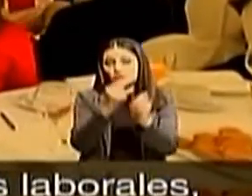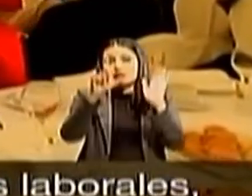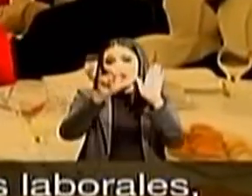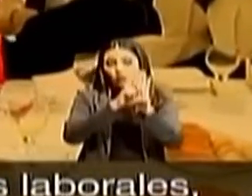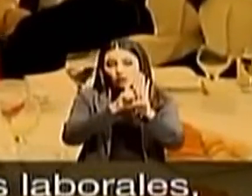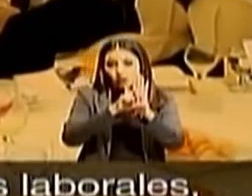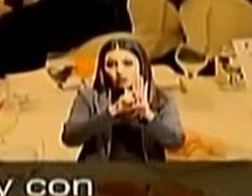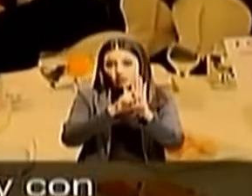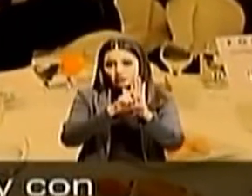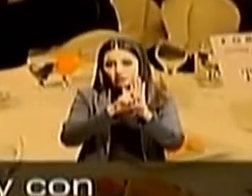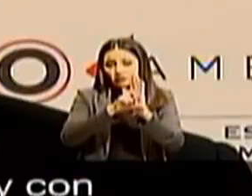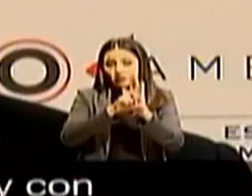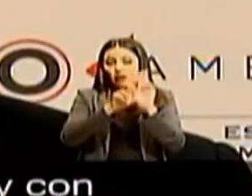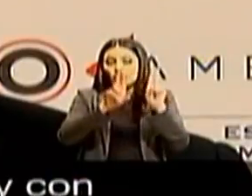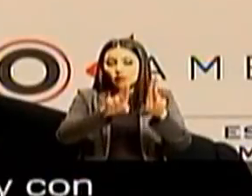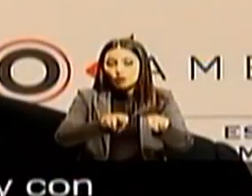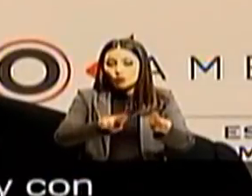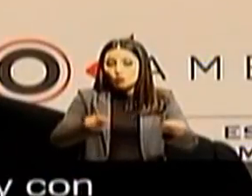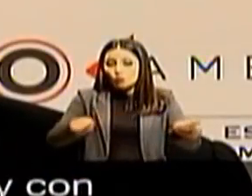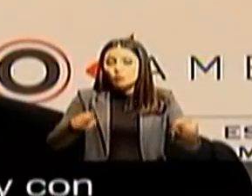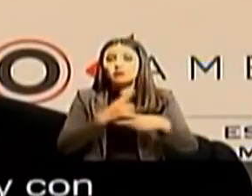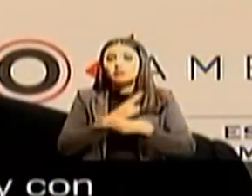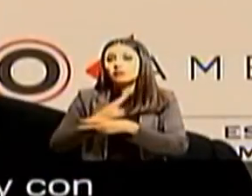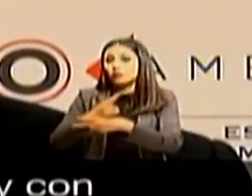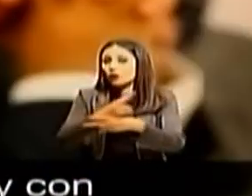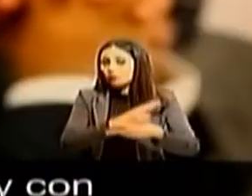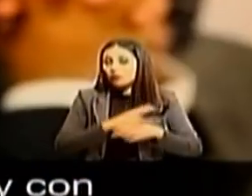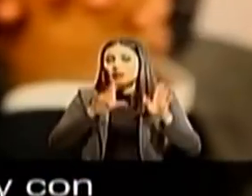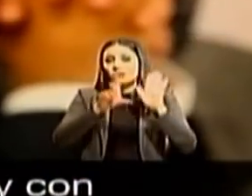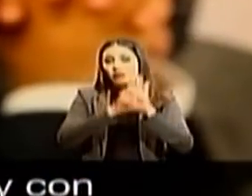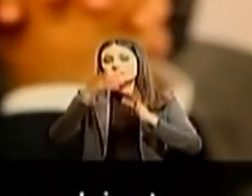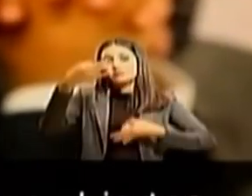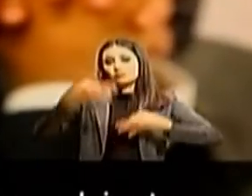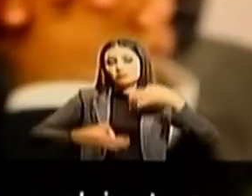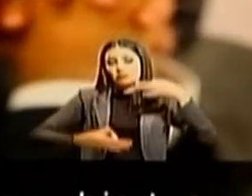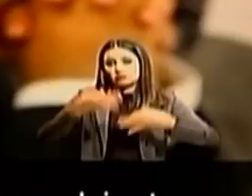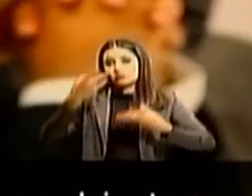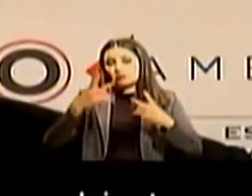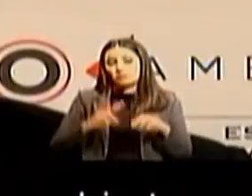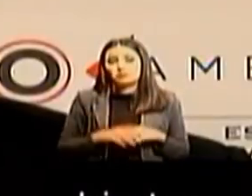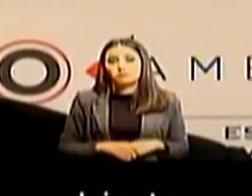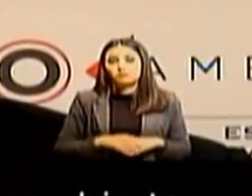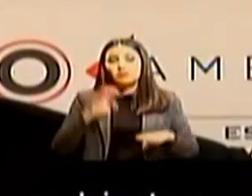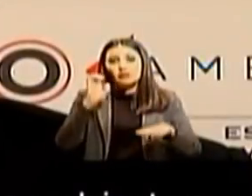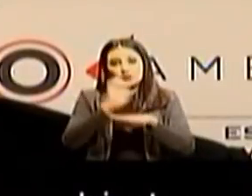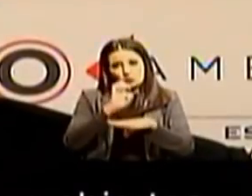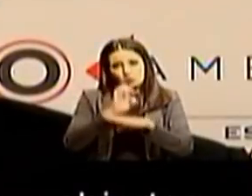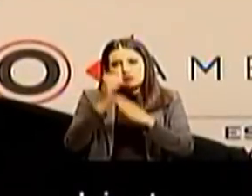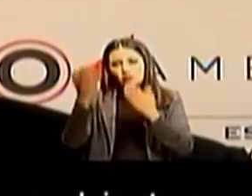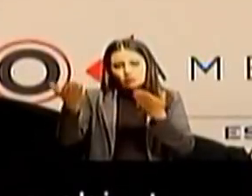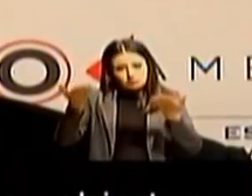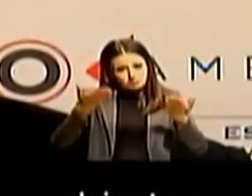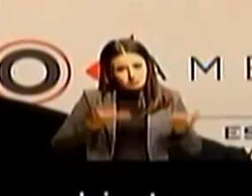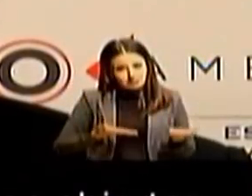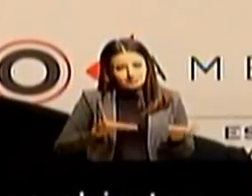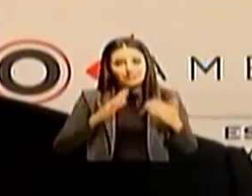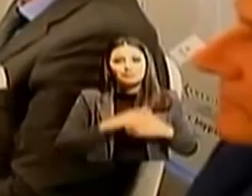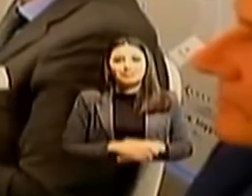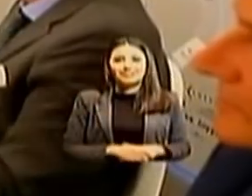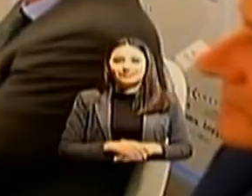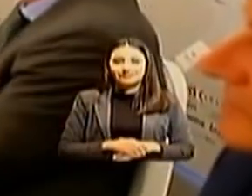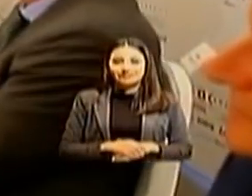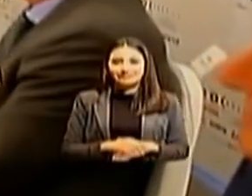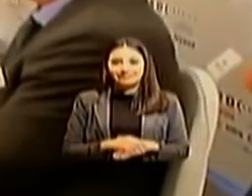de conservación de la naturaleza, por supuesto, y con las leyes fiscales. El Ecuador los espera con los brazos